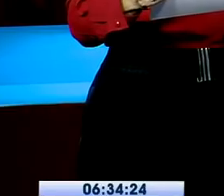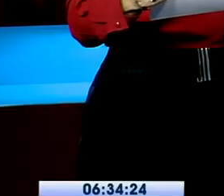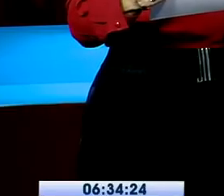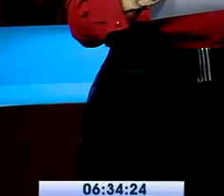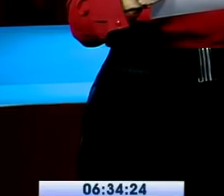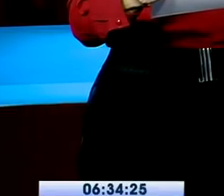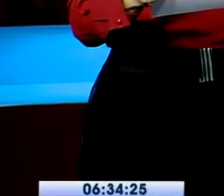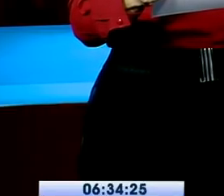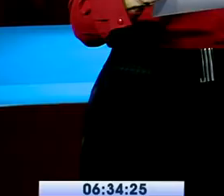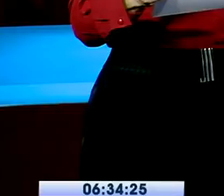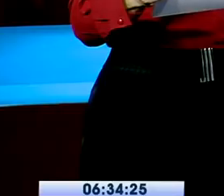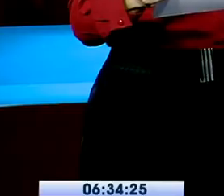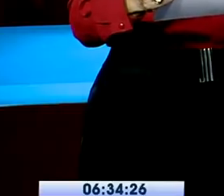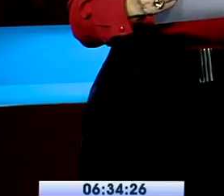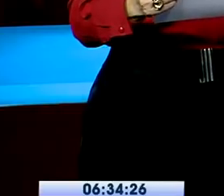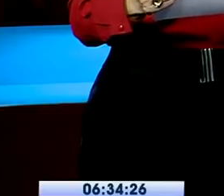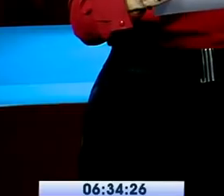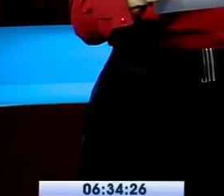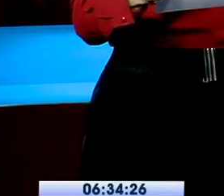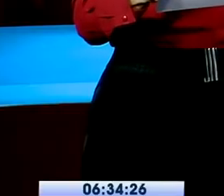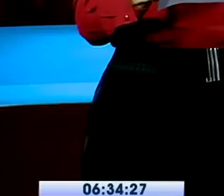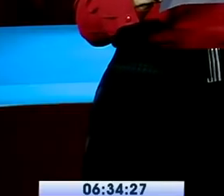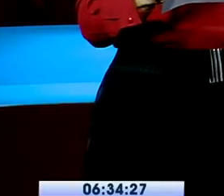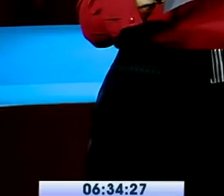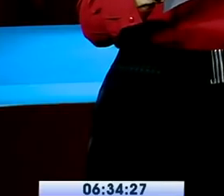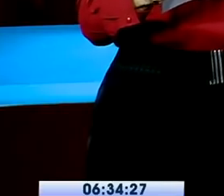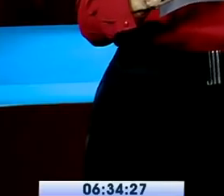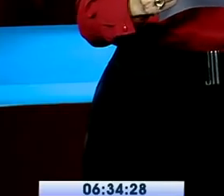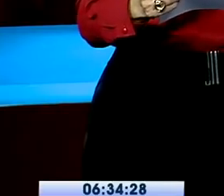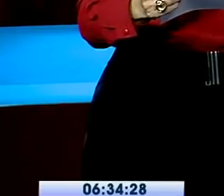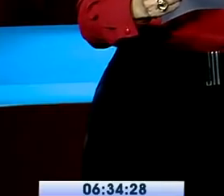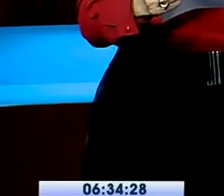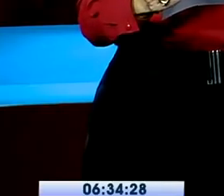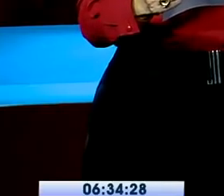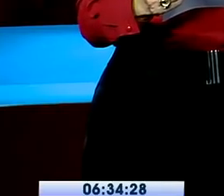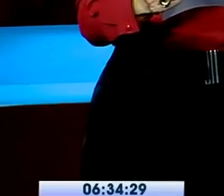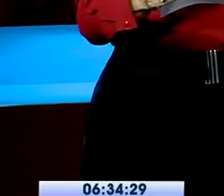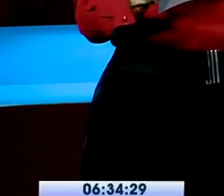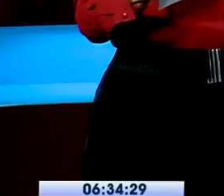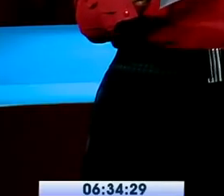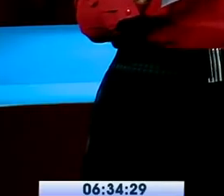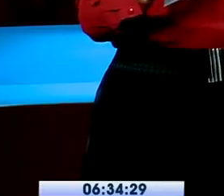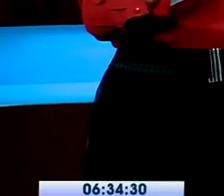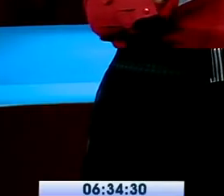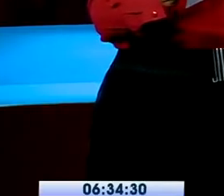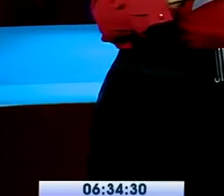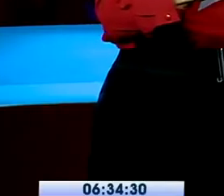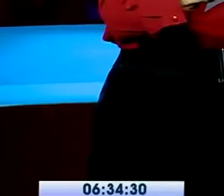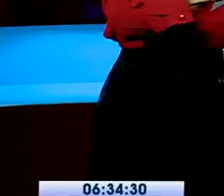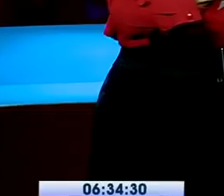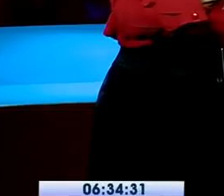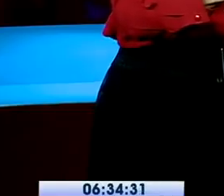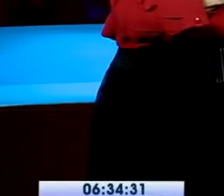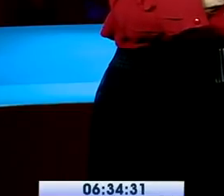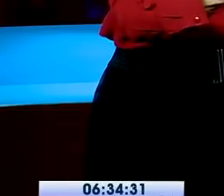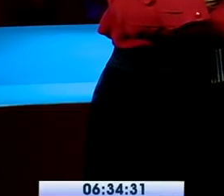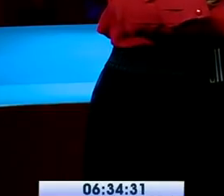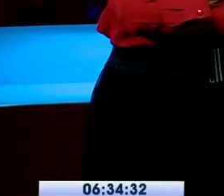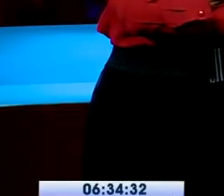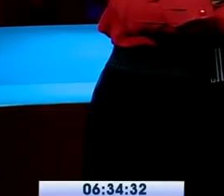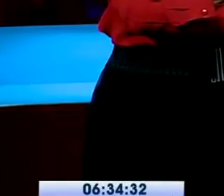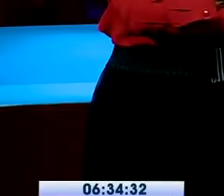y Fiscalía realizaron los trabajos de campo. Claro que sí, se espera, Adriana y amables televidentes, que